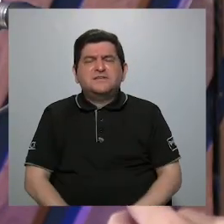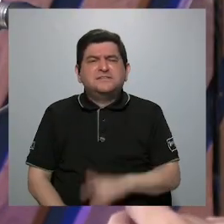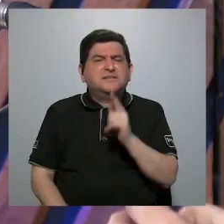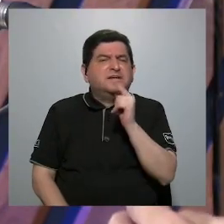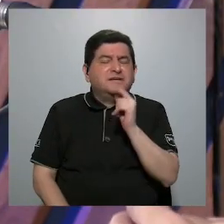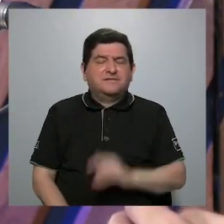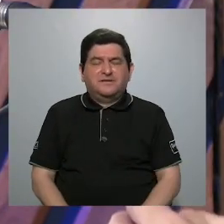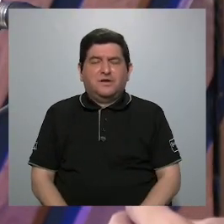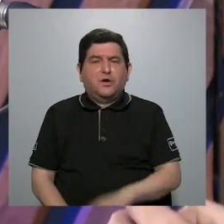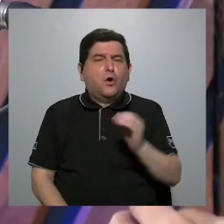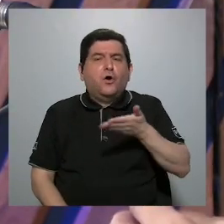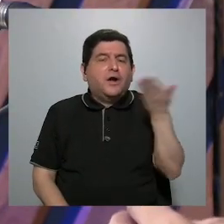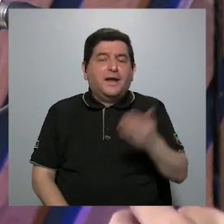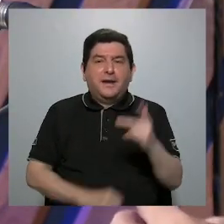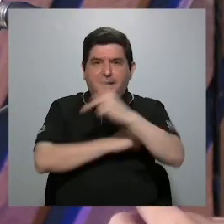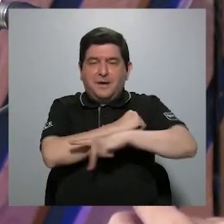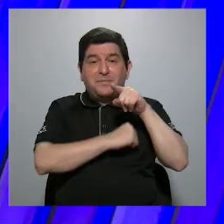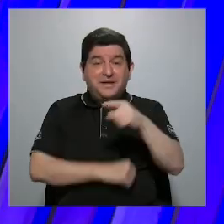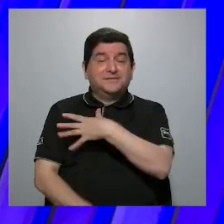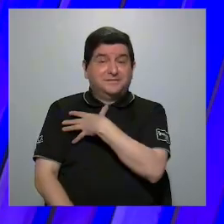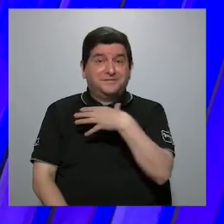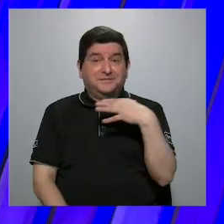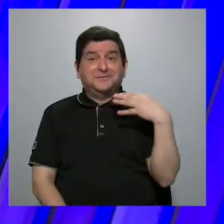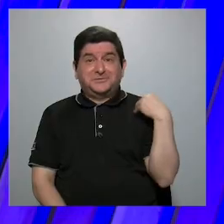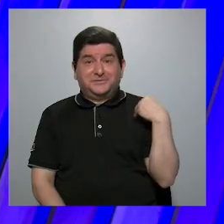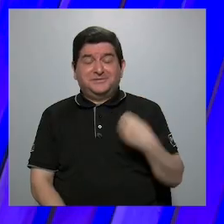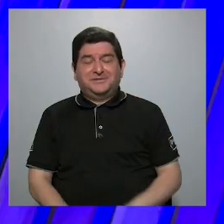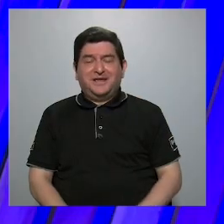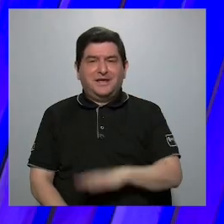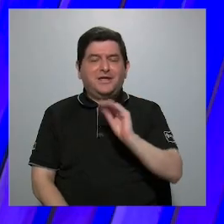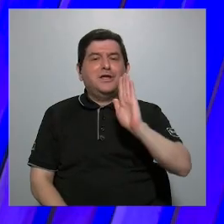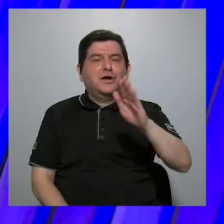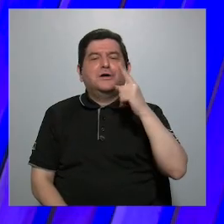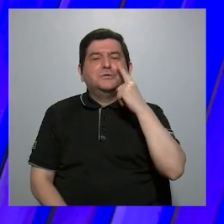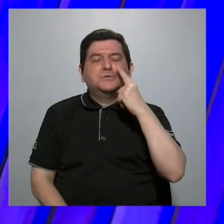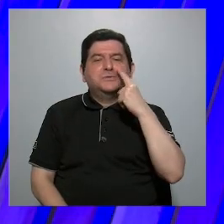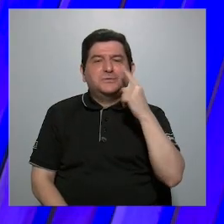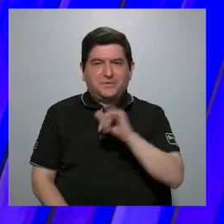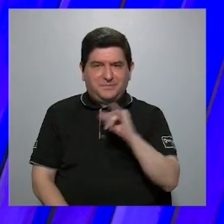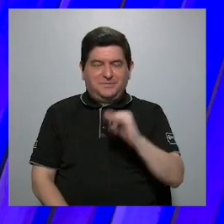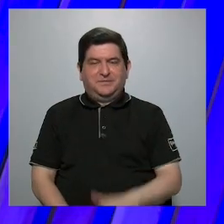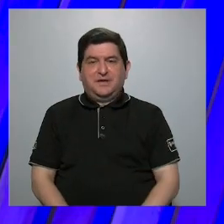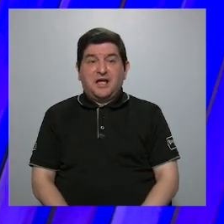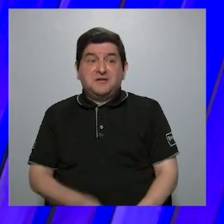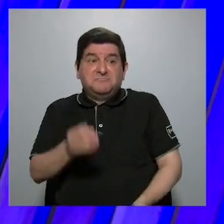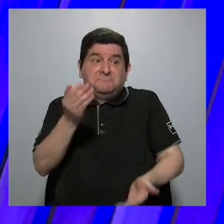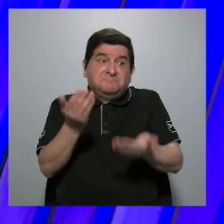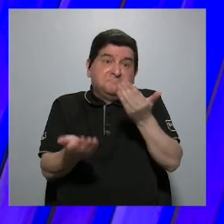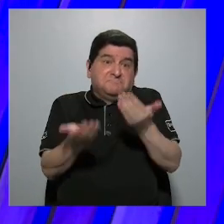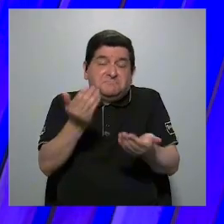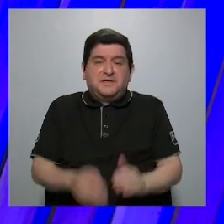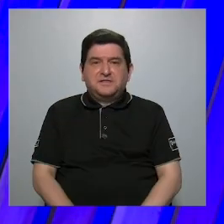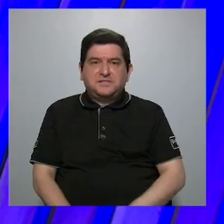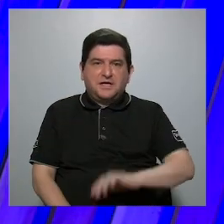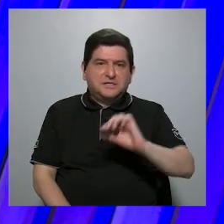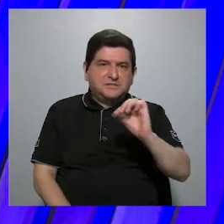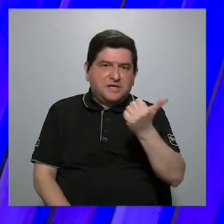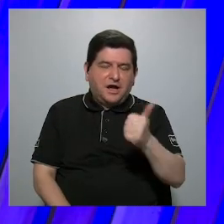inspirado en un país que le es muy grato a usted, don Gabriel, y a su padre también, y